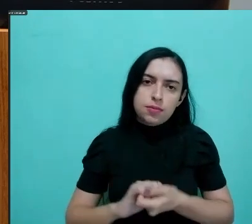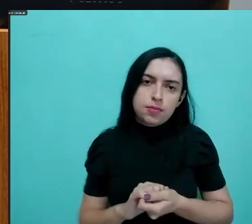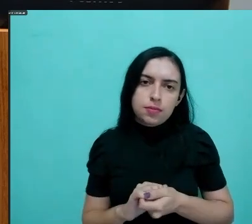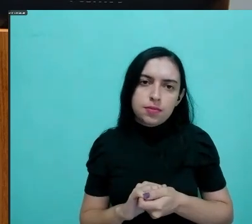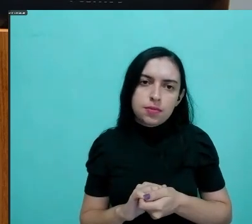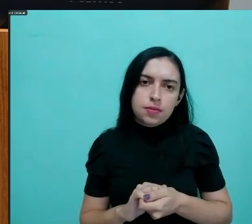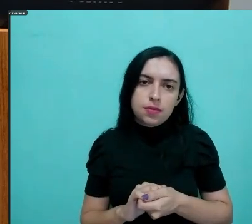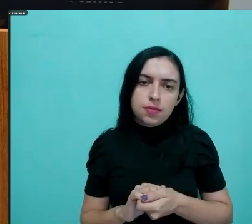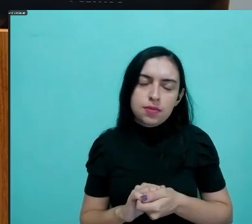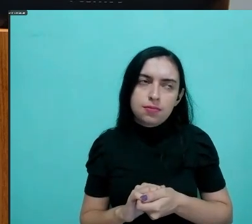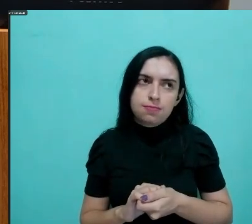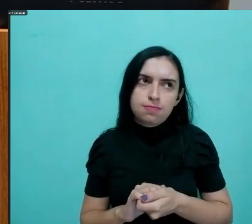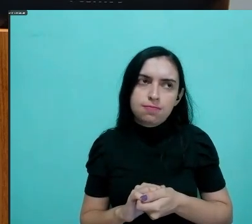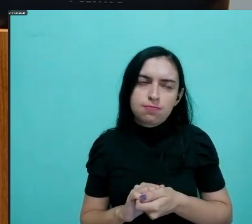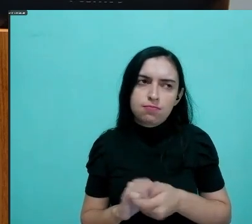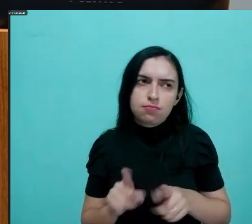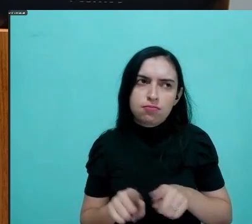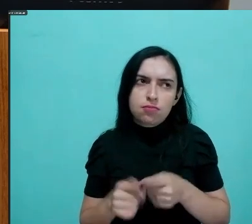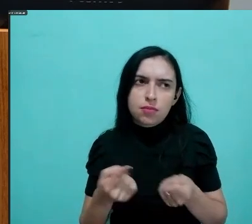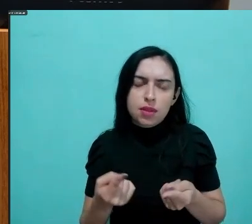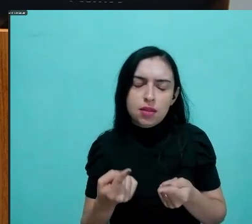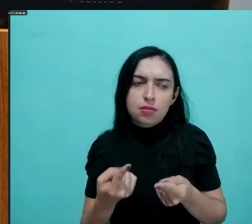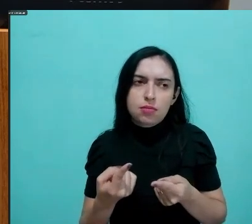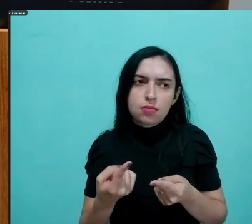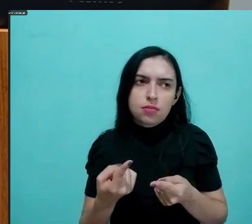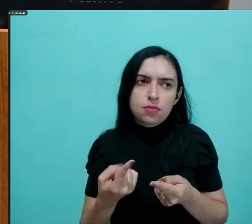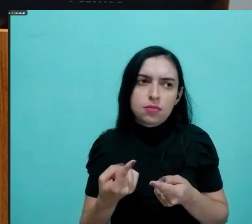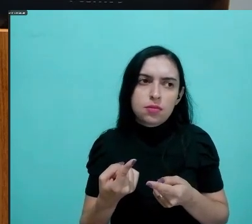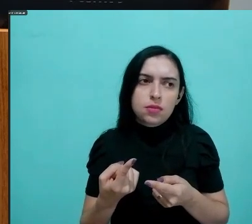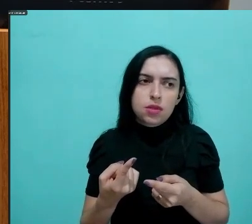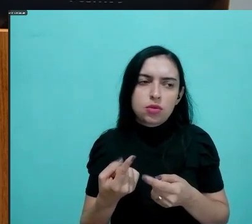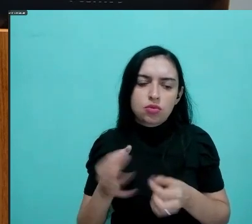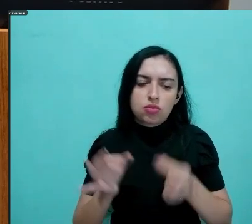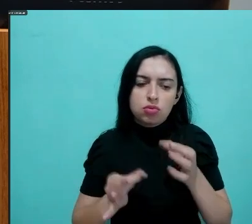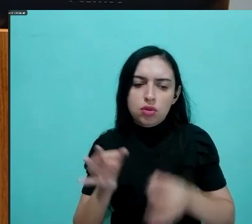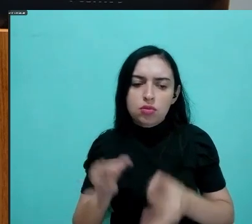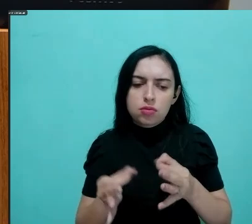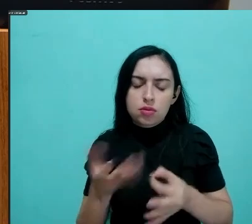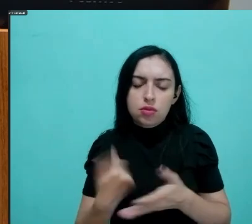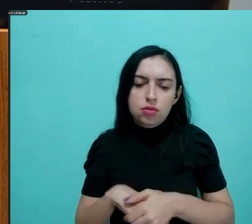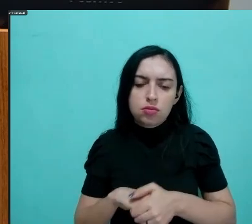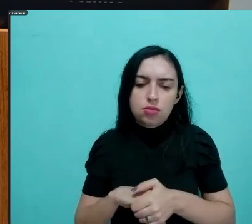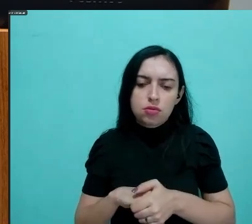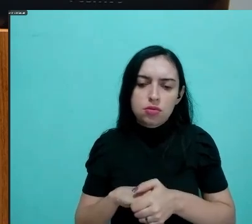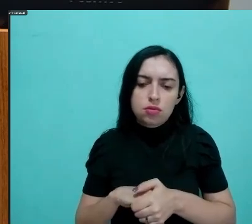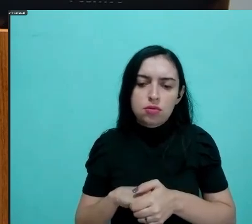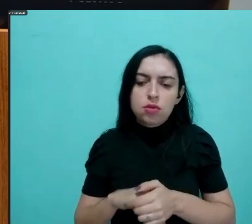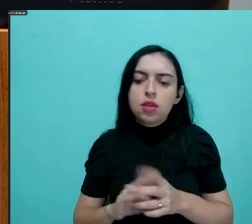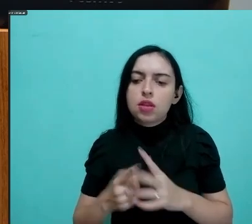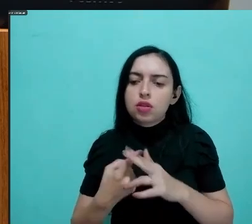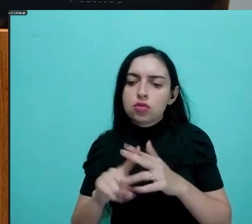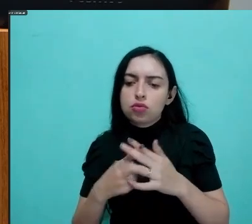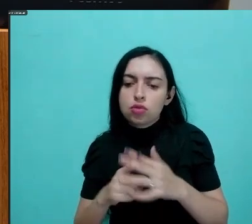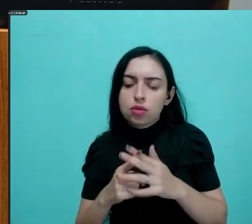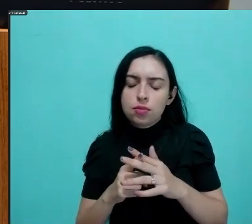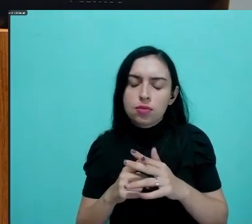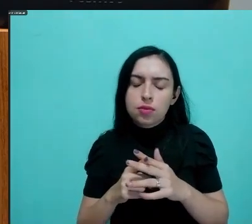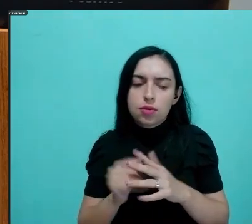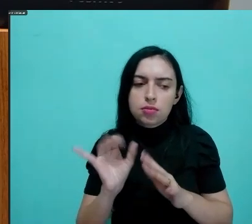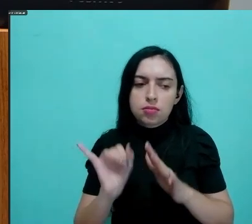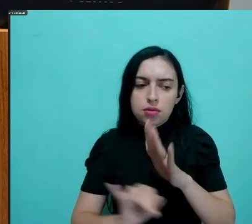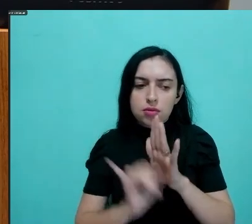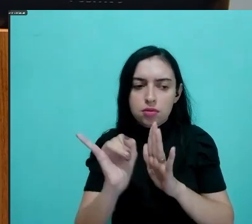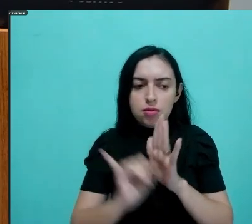que un activismo judicial, más ambiguo que una instrumentalización pura del control